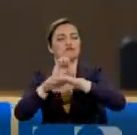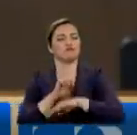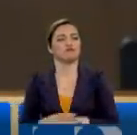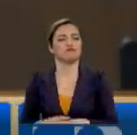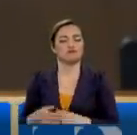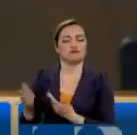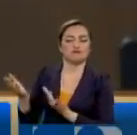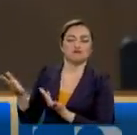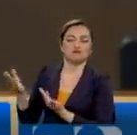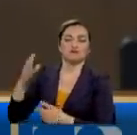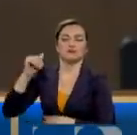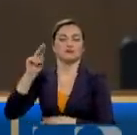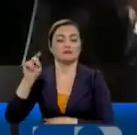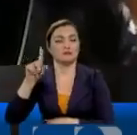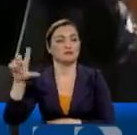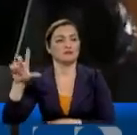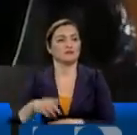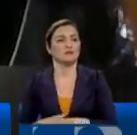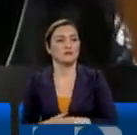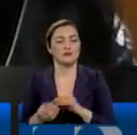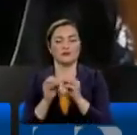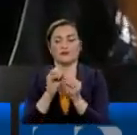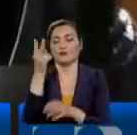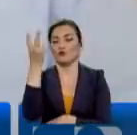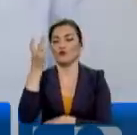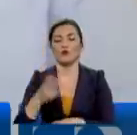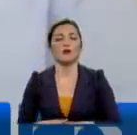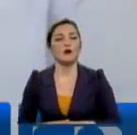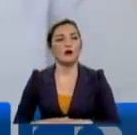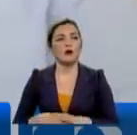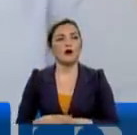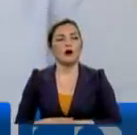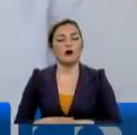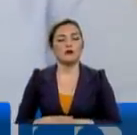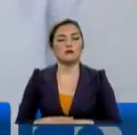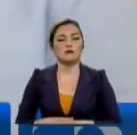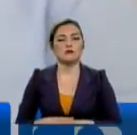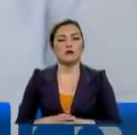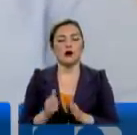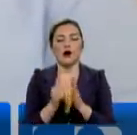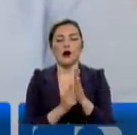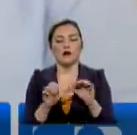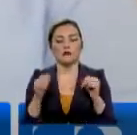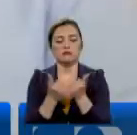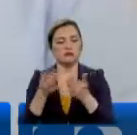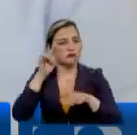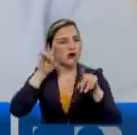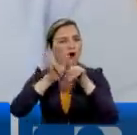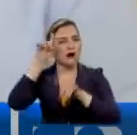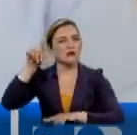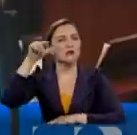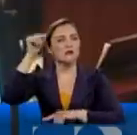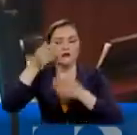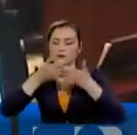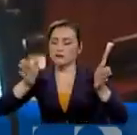mismo pasa con Jimmy Candel y Vilma Andrade por la Izquierda Democrática. La agenda legislativa que tiene que estar en acuerdo con el gobierno tiene que